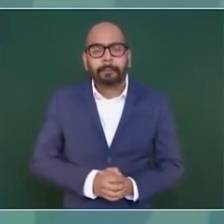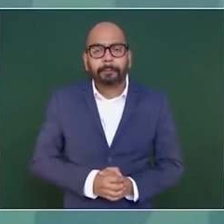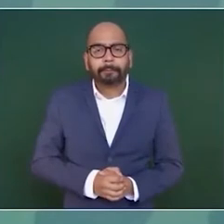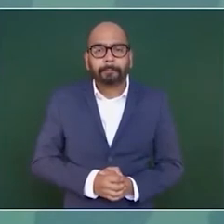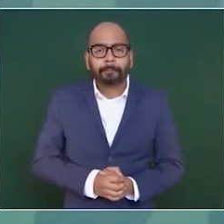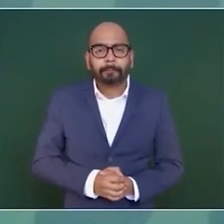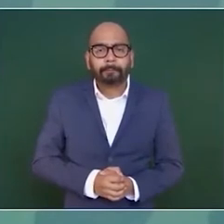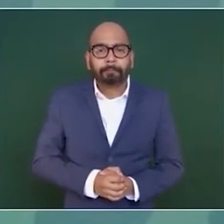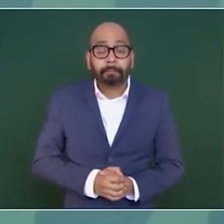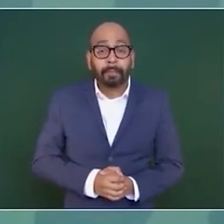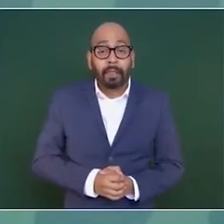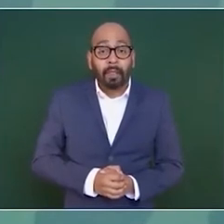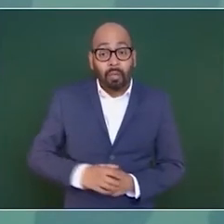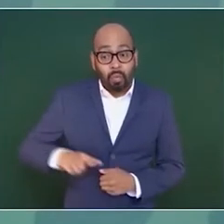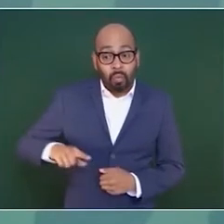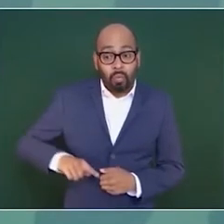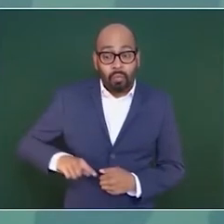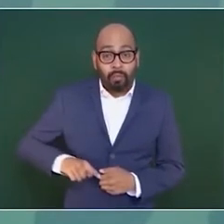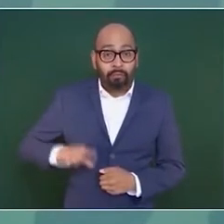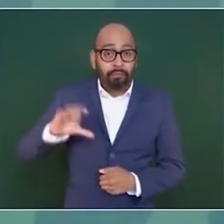para gobernantes que no estaban